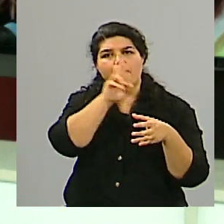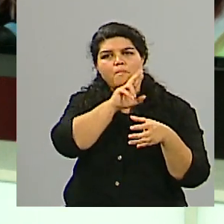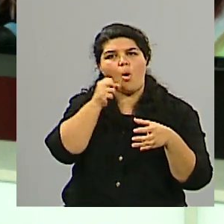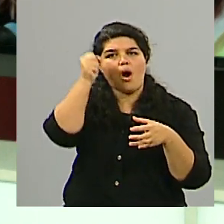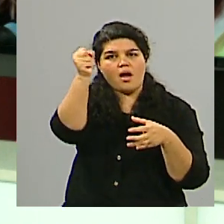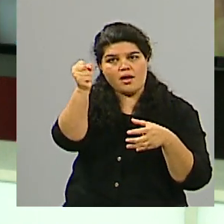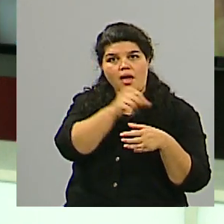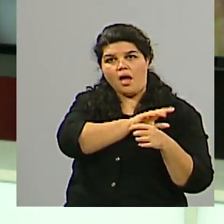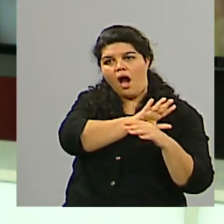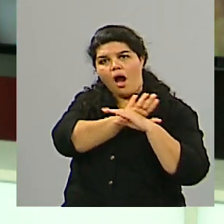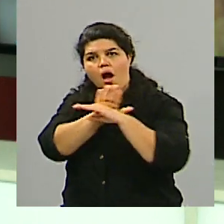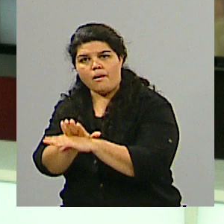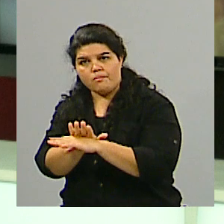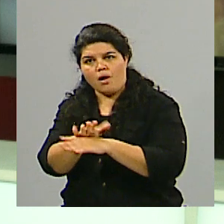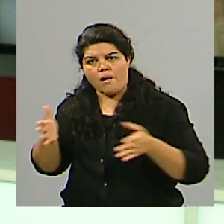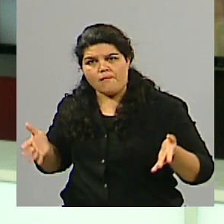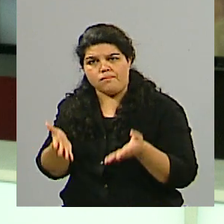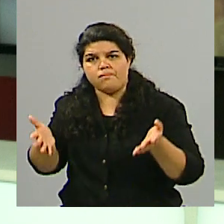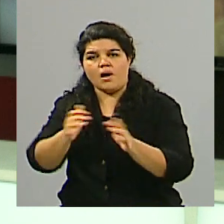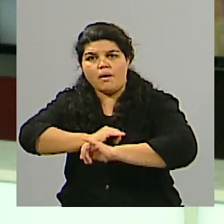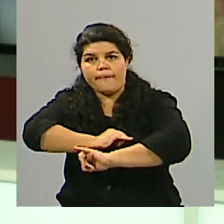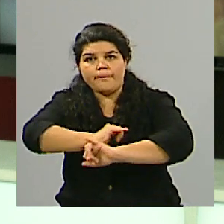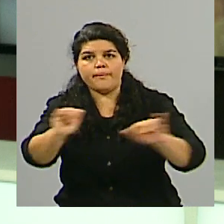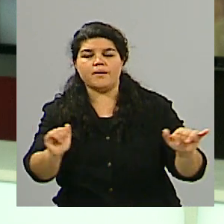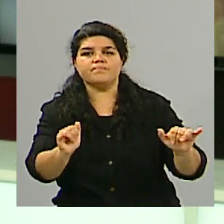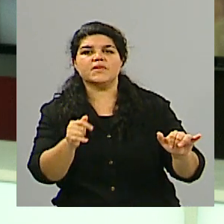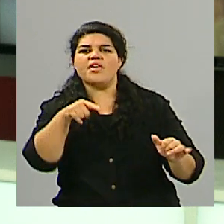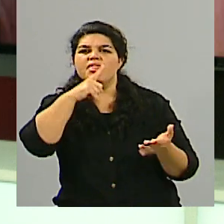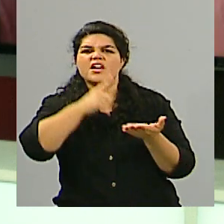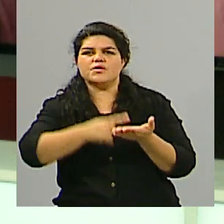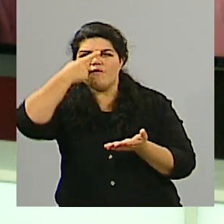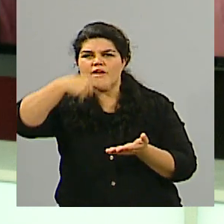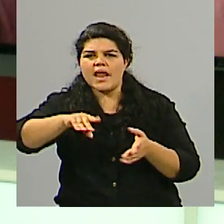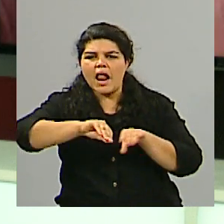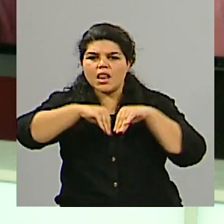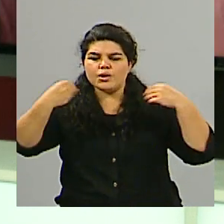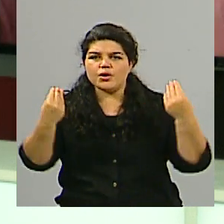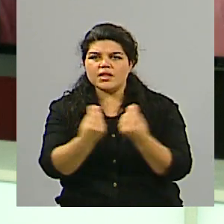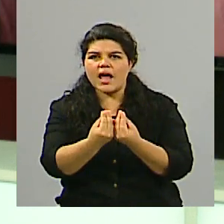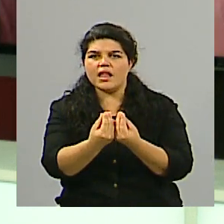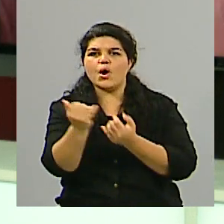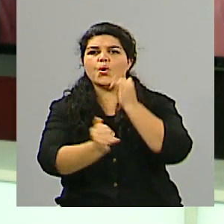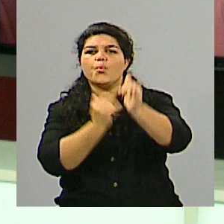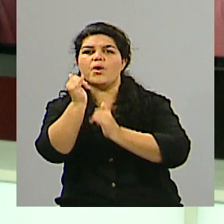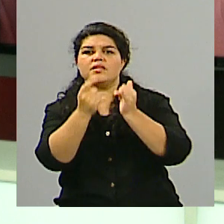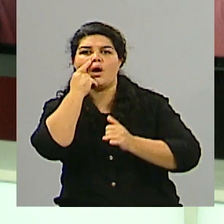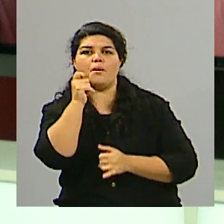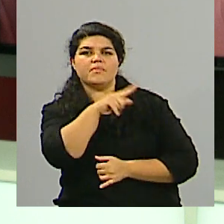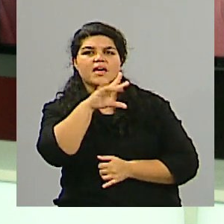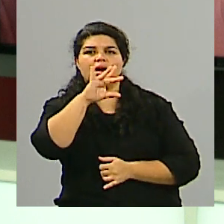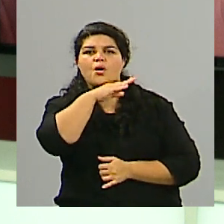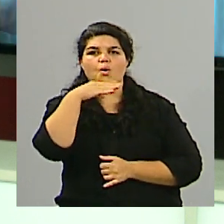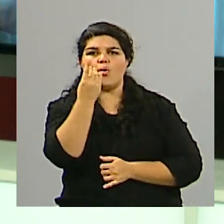donde el fallo dice que Juan D'Artés está absuelto, ¿sí? Absuelto de